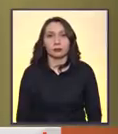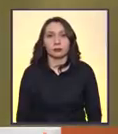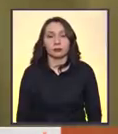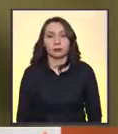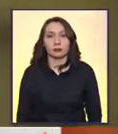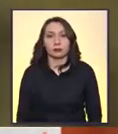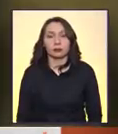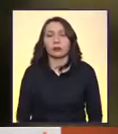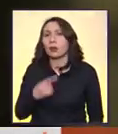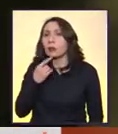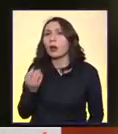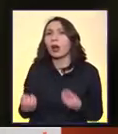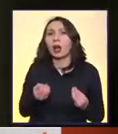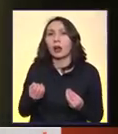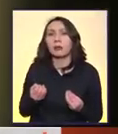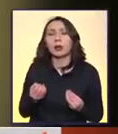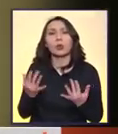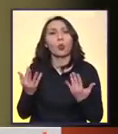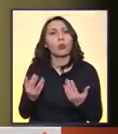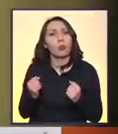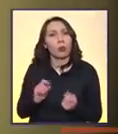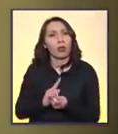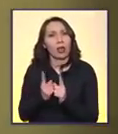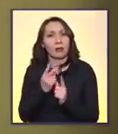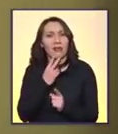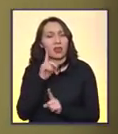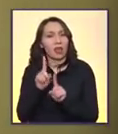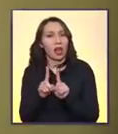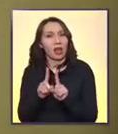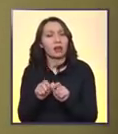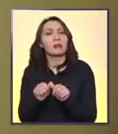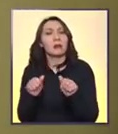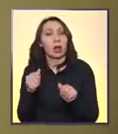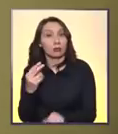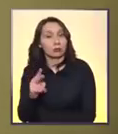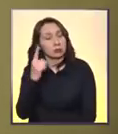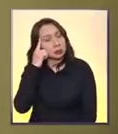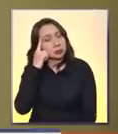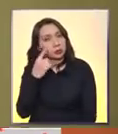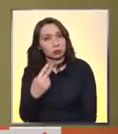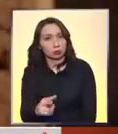¿Pero qué pasa cuando ese código puede cambiar la vida de alguien más si es tu hijo?